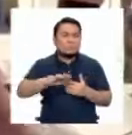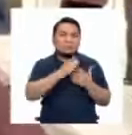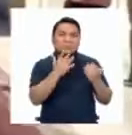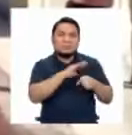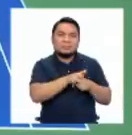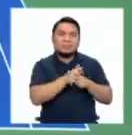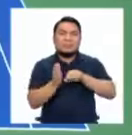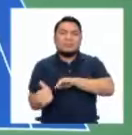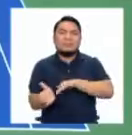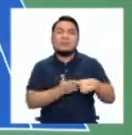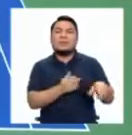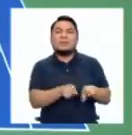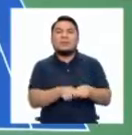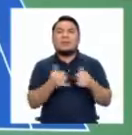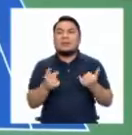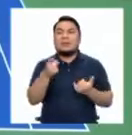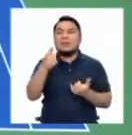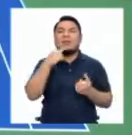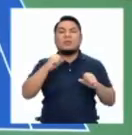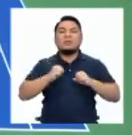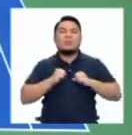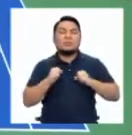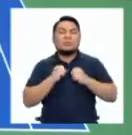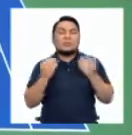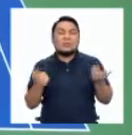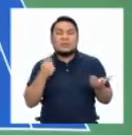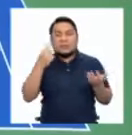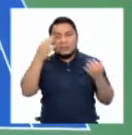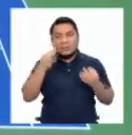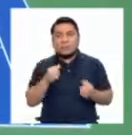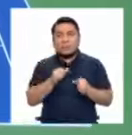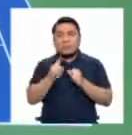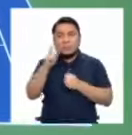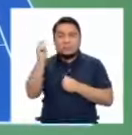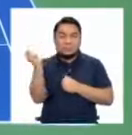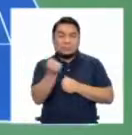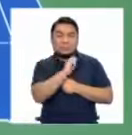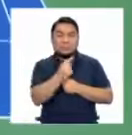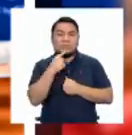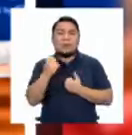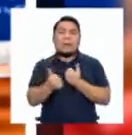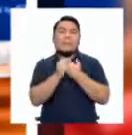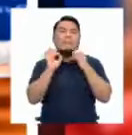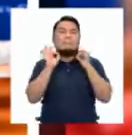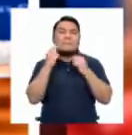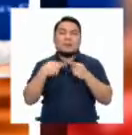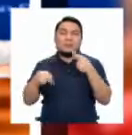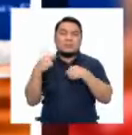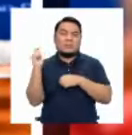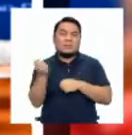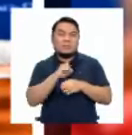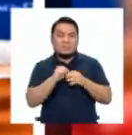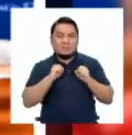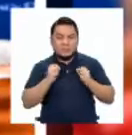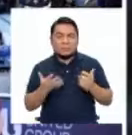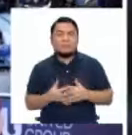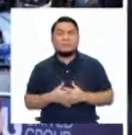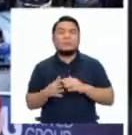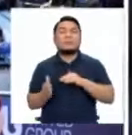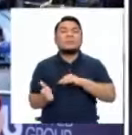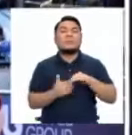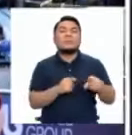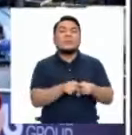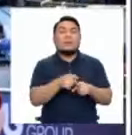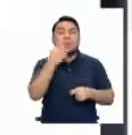Además, en los deportes, la decisión del número uno del tenis tras poner en peligro el regreso del deporte. Y